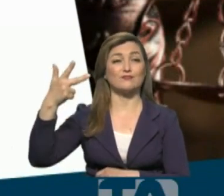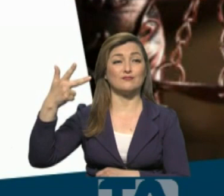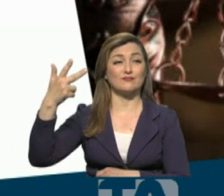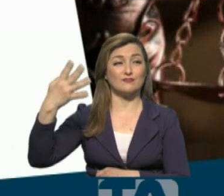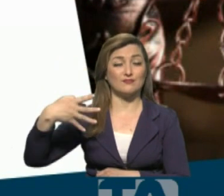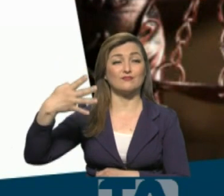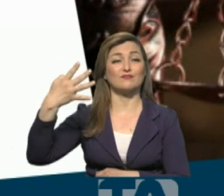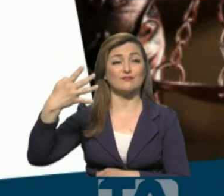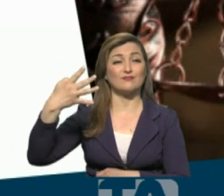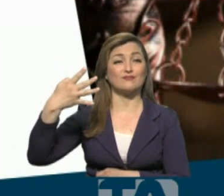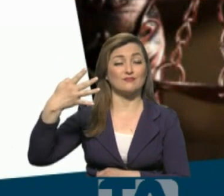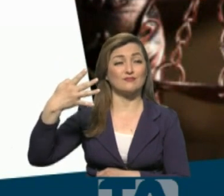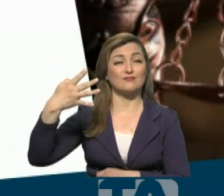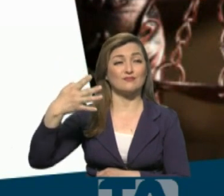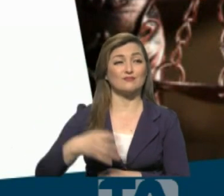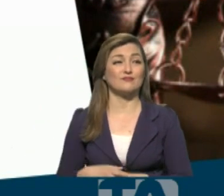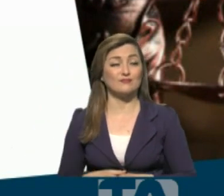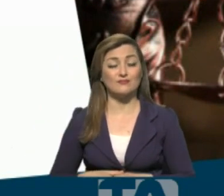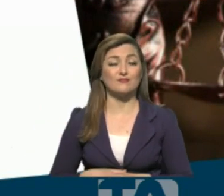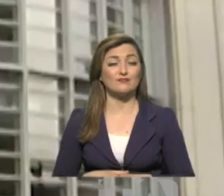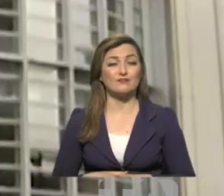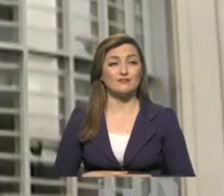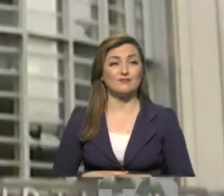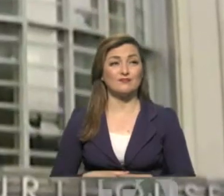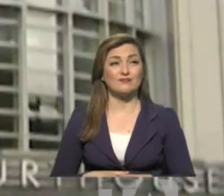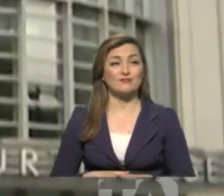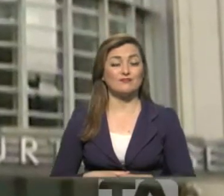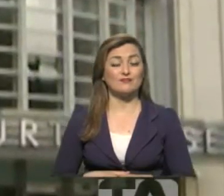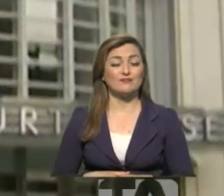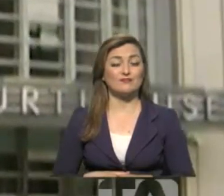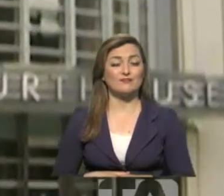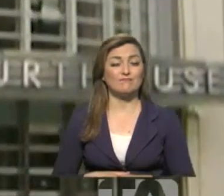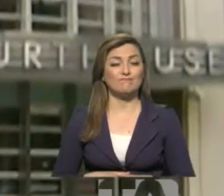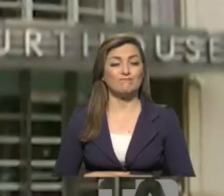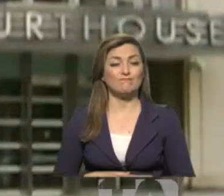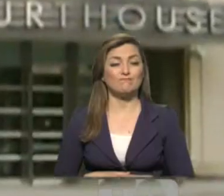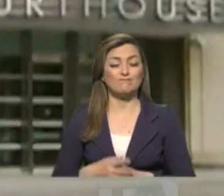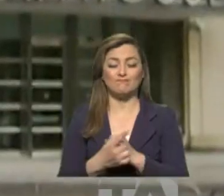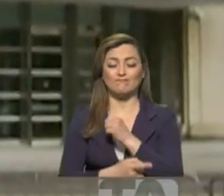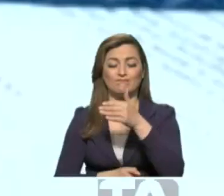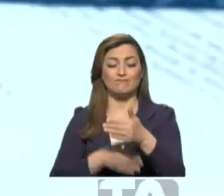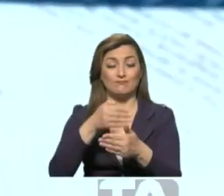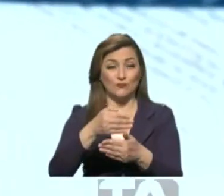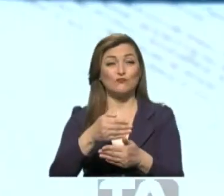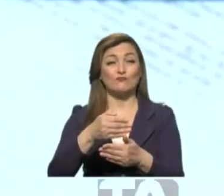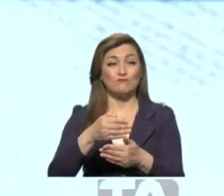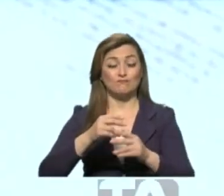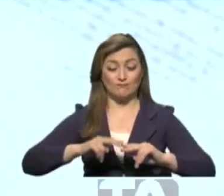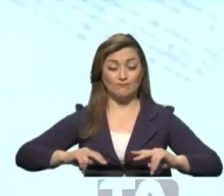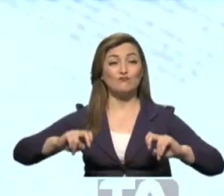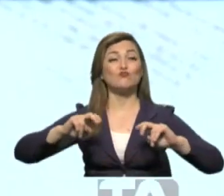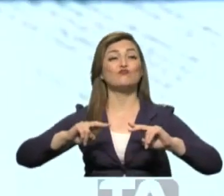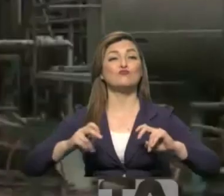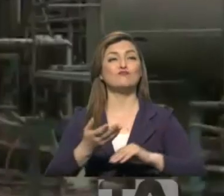Alarcón, Juan Sebastián Espinosa y Gustavo Trujillo, contando a quienes afrontan sentencias y procesos por las